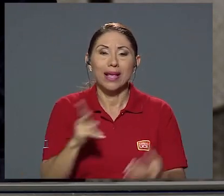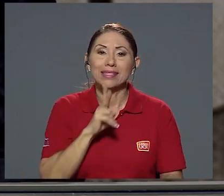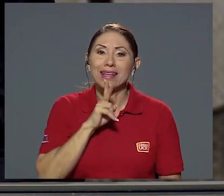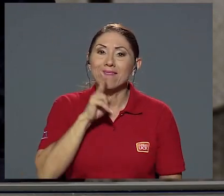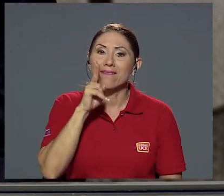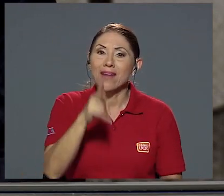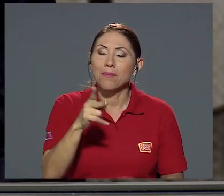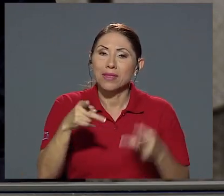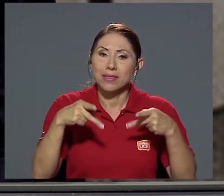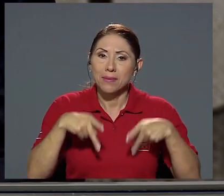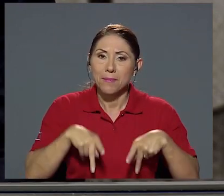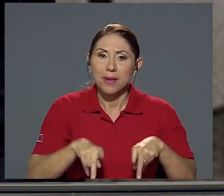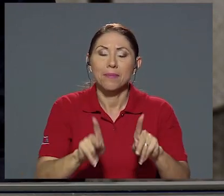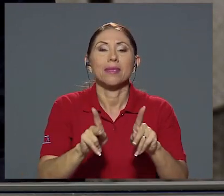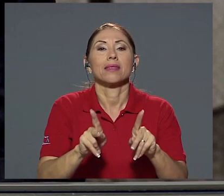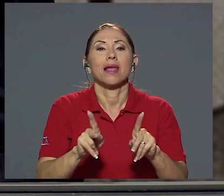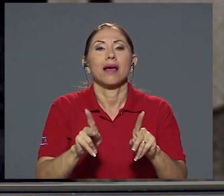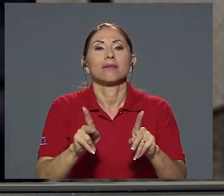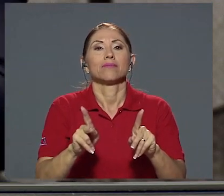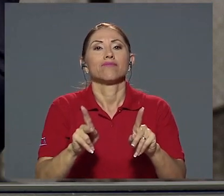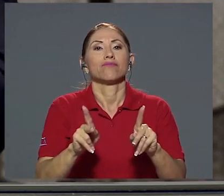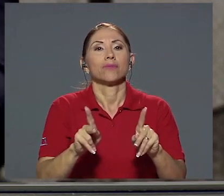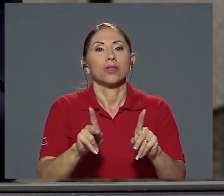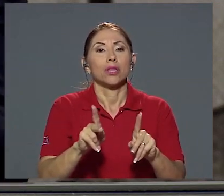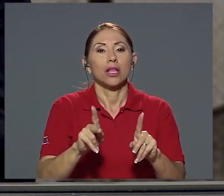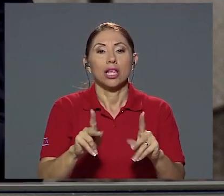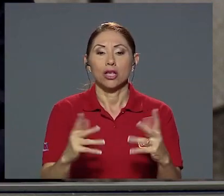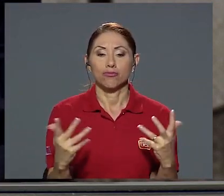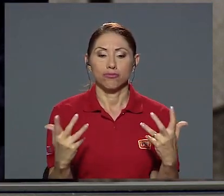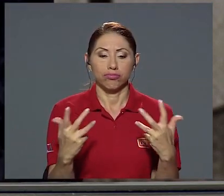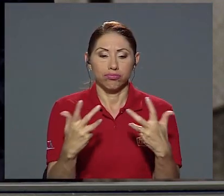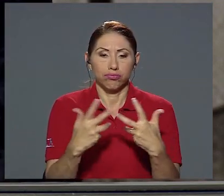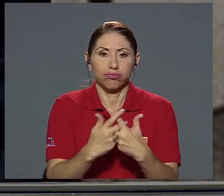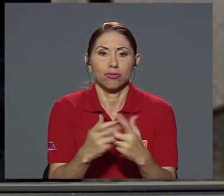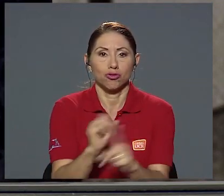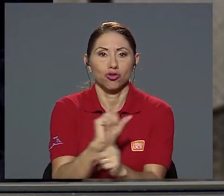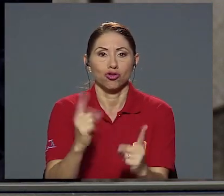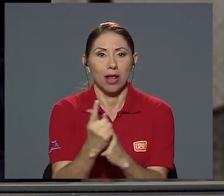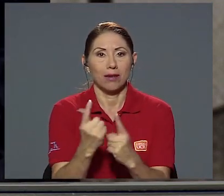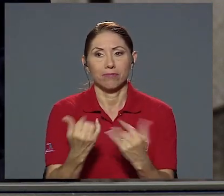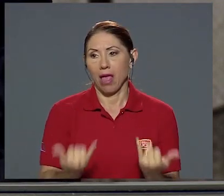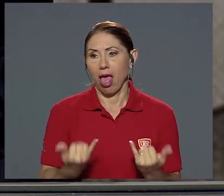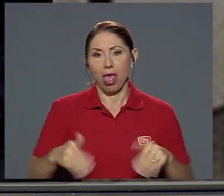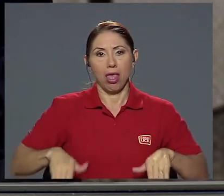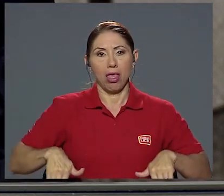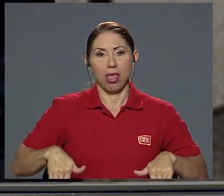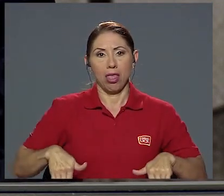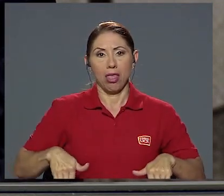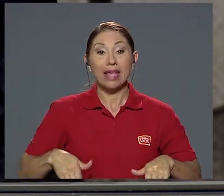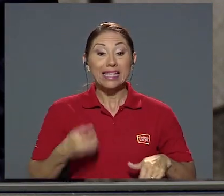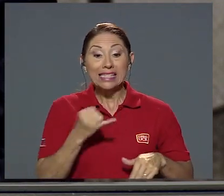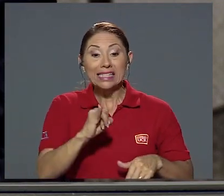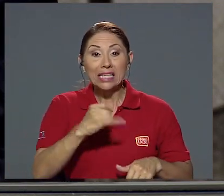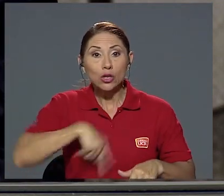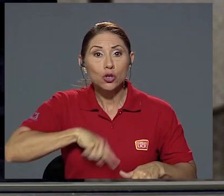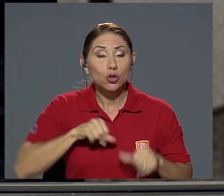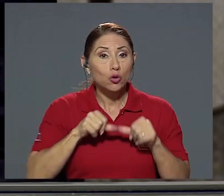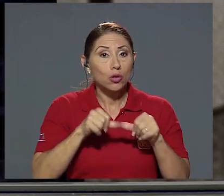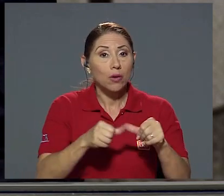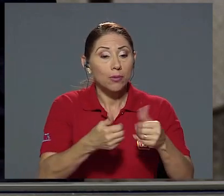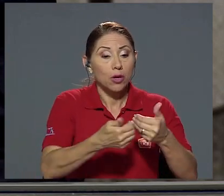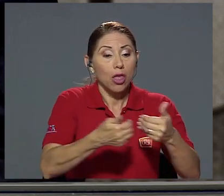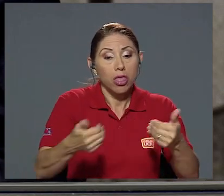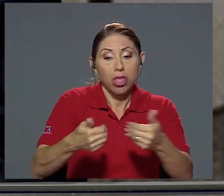públicas que realmente permitan generar una cohesión social que hoy no tenemos. Y esa fragmentación en el mediano y largo